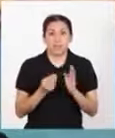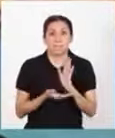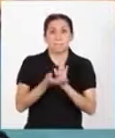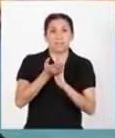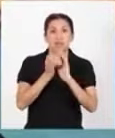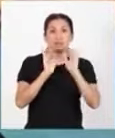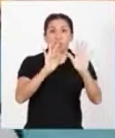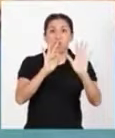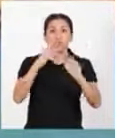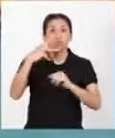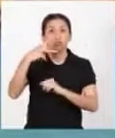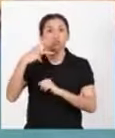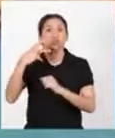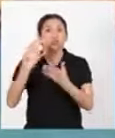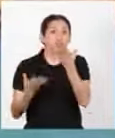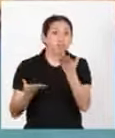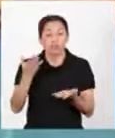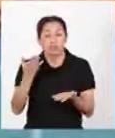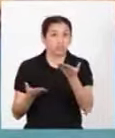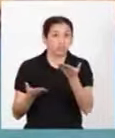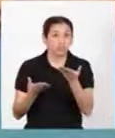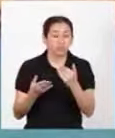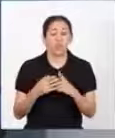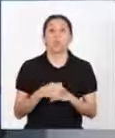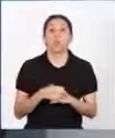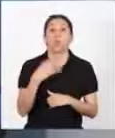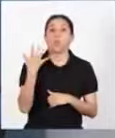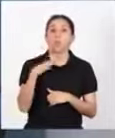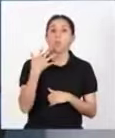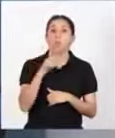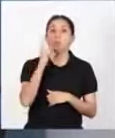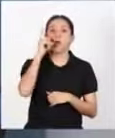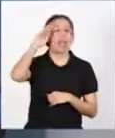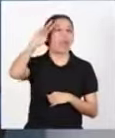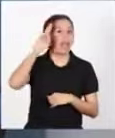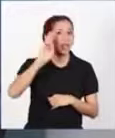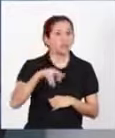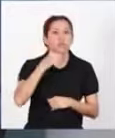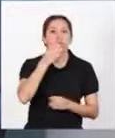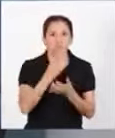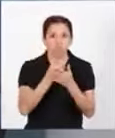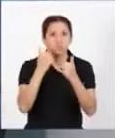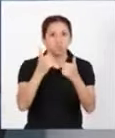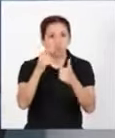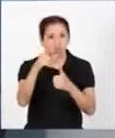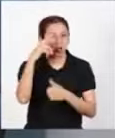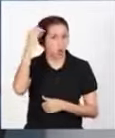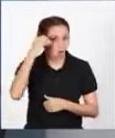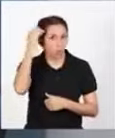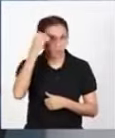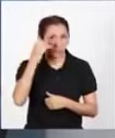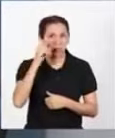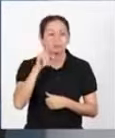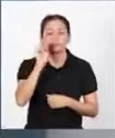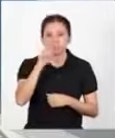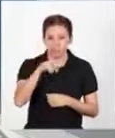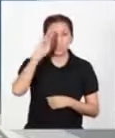más de ocho kilogramos. ¡Muy buena observación, Andrés!